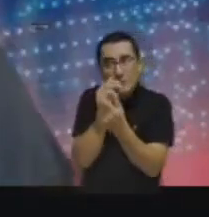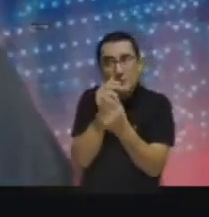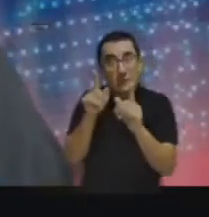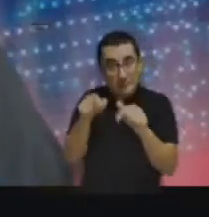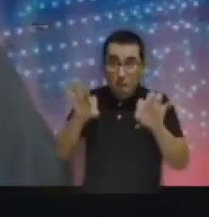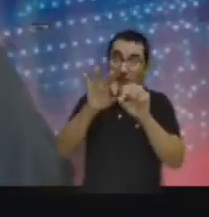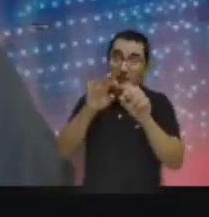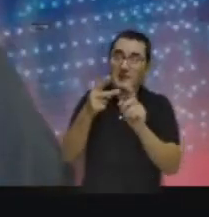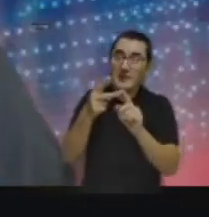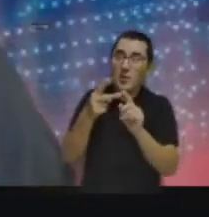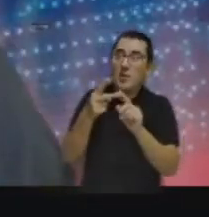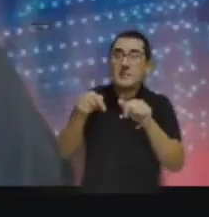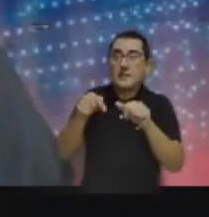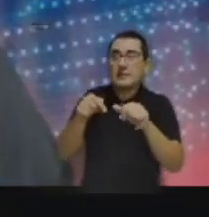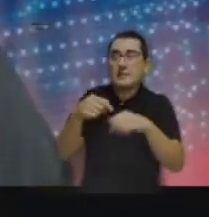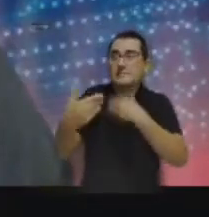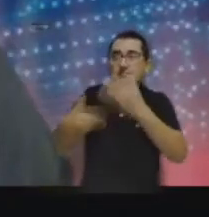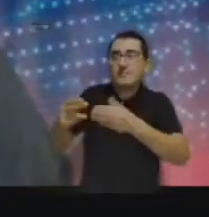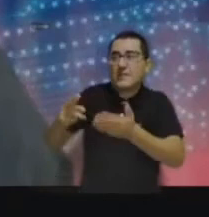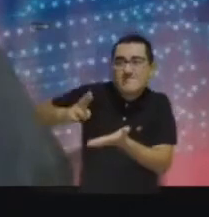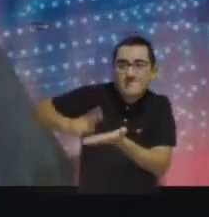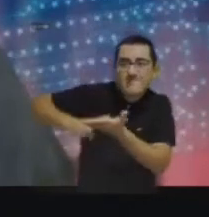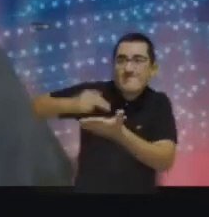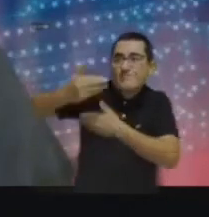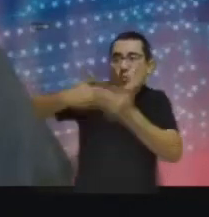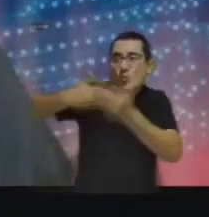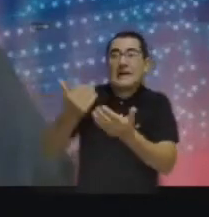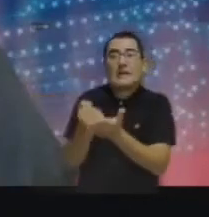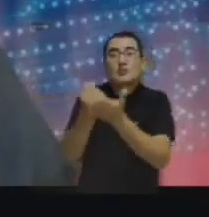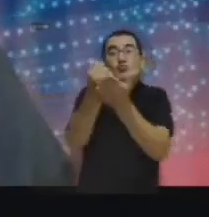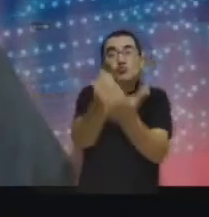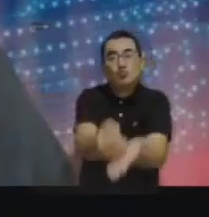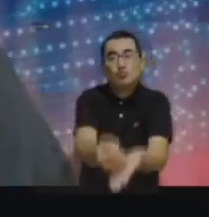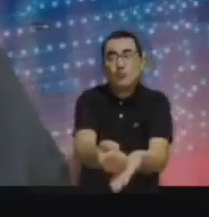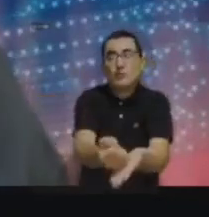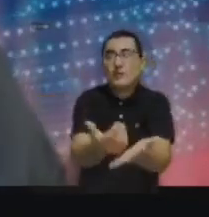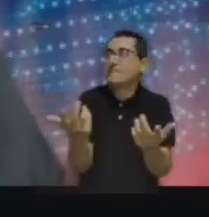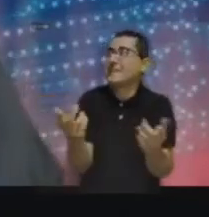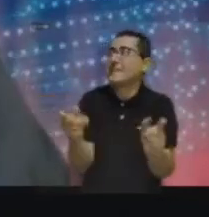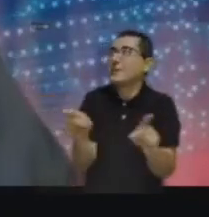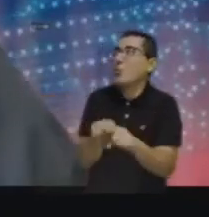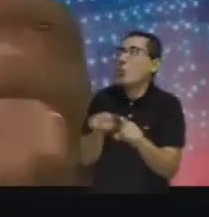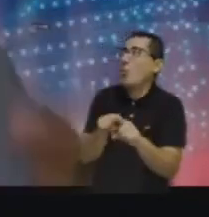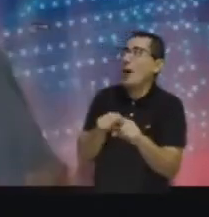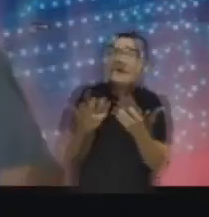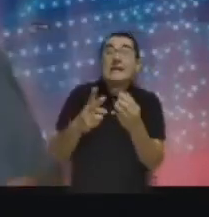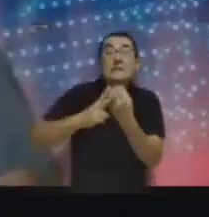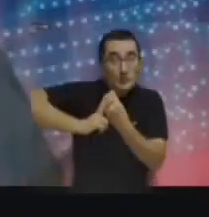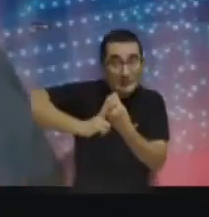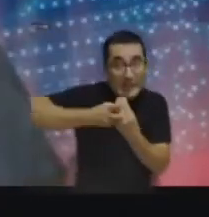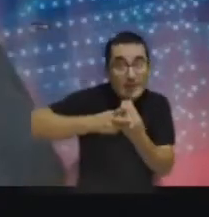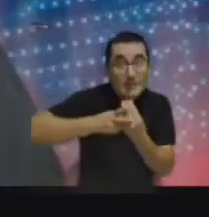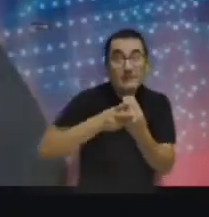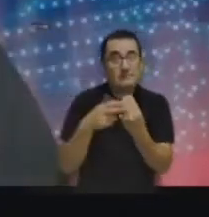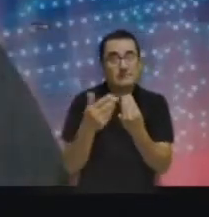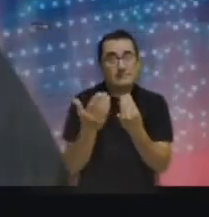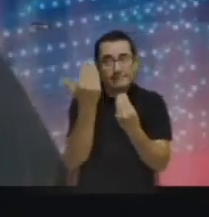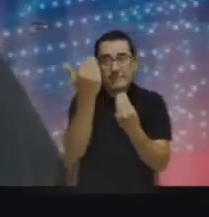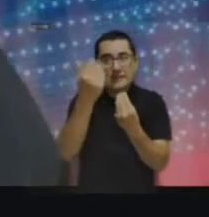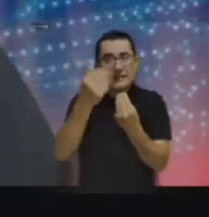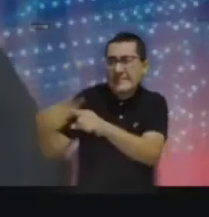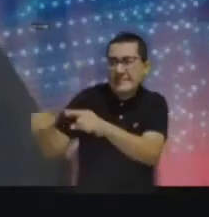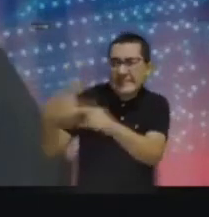habilitador, y es un gran, precisamente, herramienta para todas las diferentes realidades de la